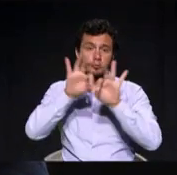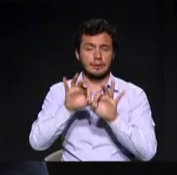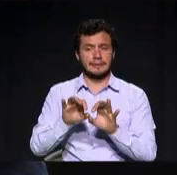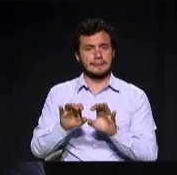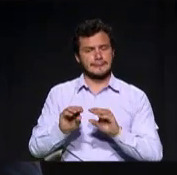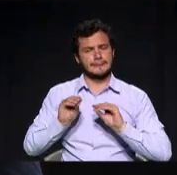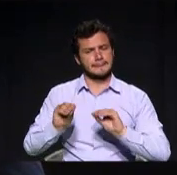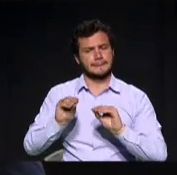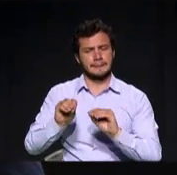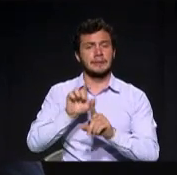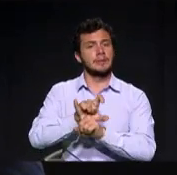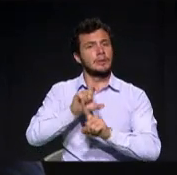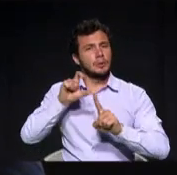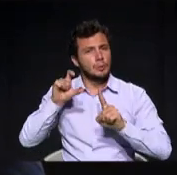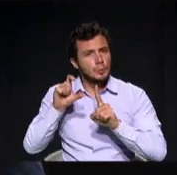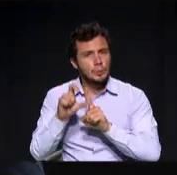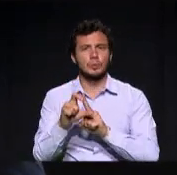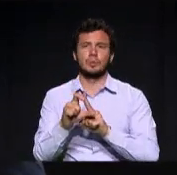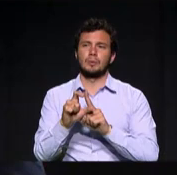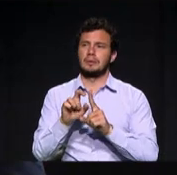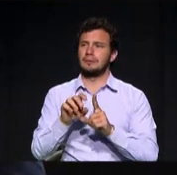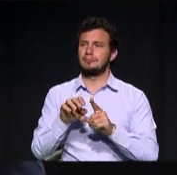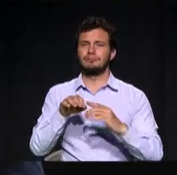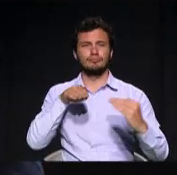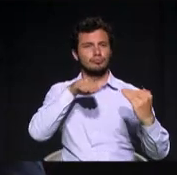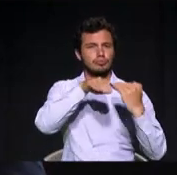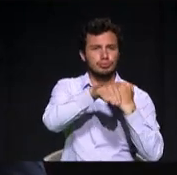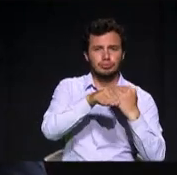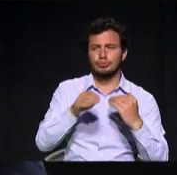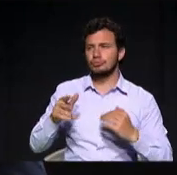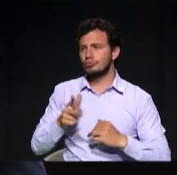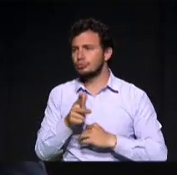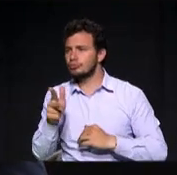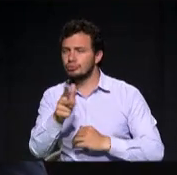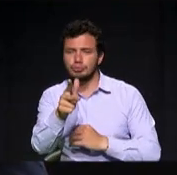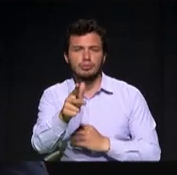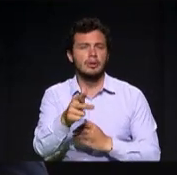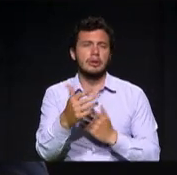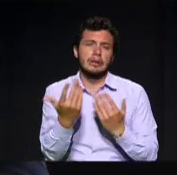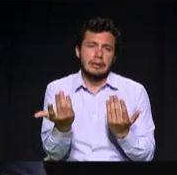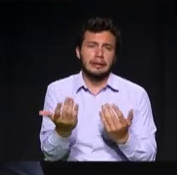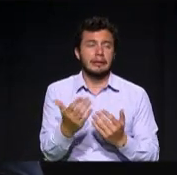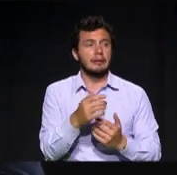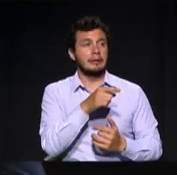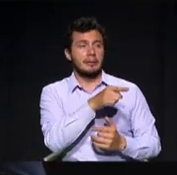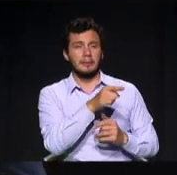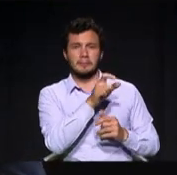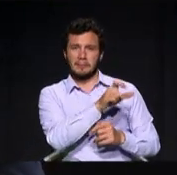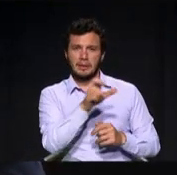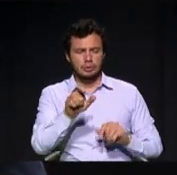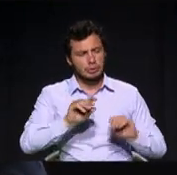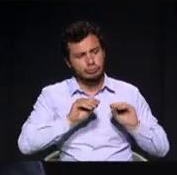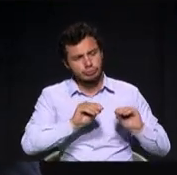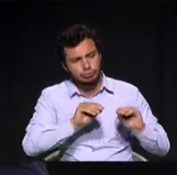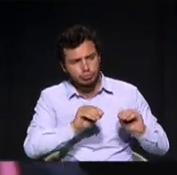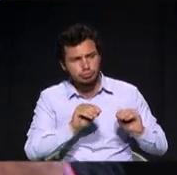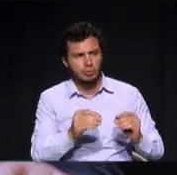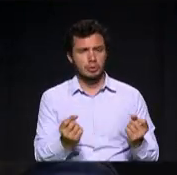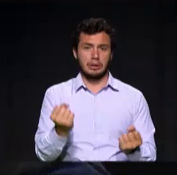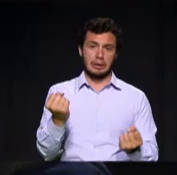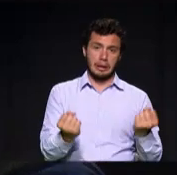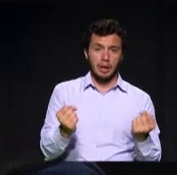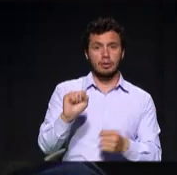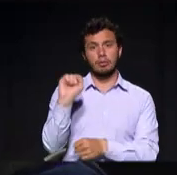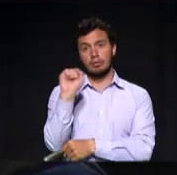que enseñe a las personas que enseñan a quienes toman parte en el tráfico automotor comportamientos que actualmente pues